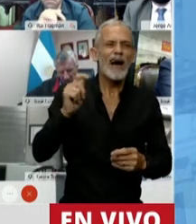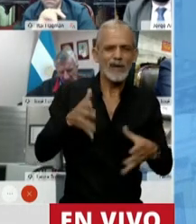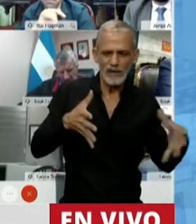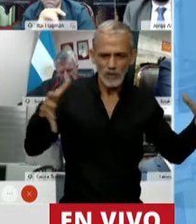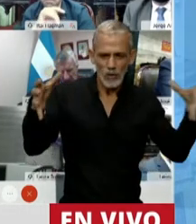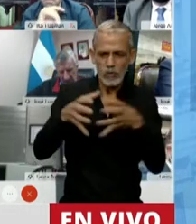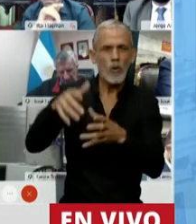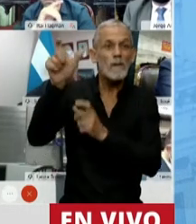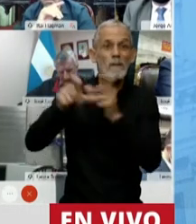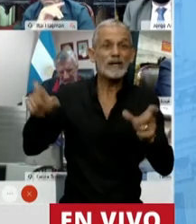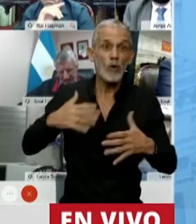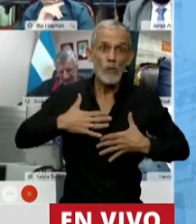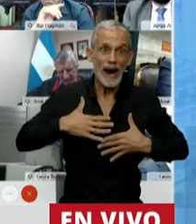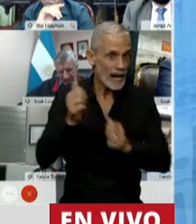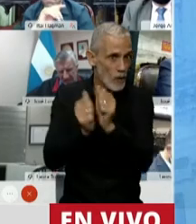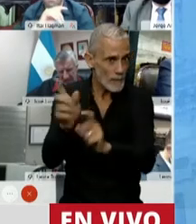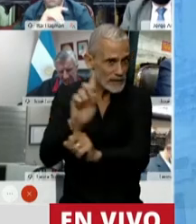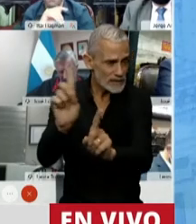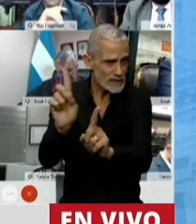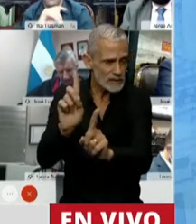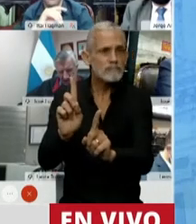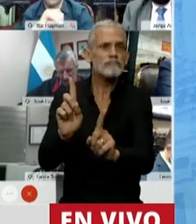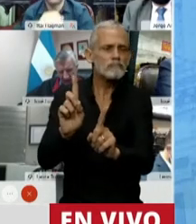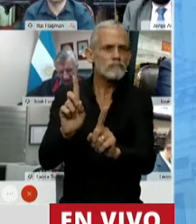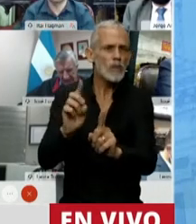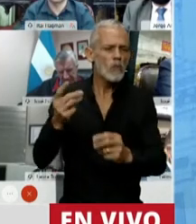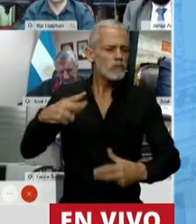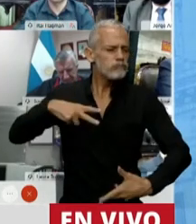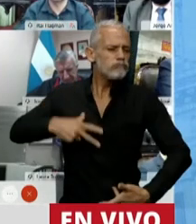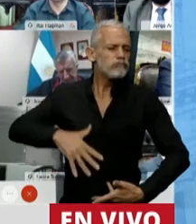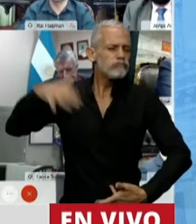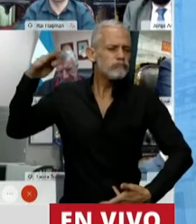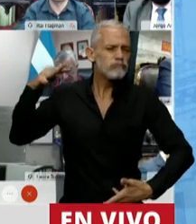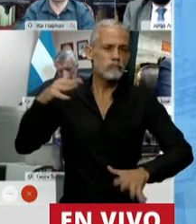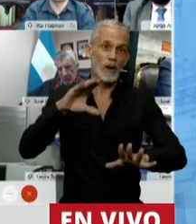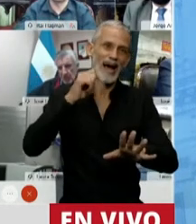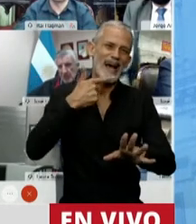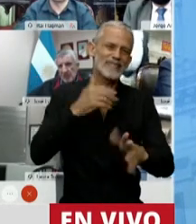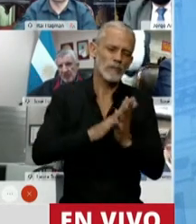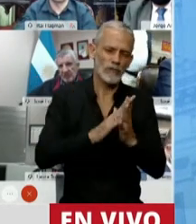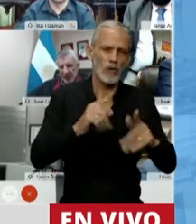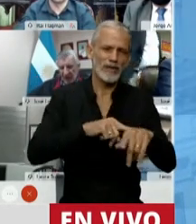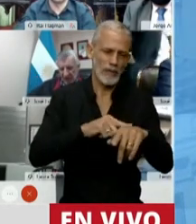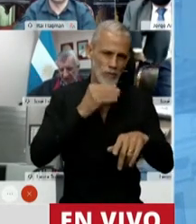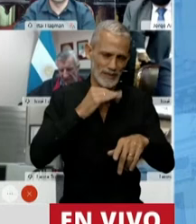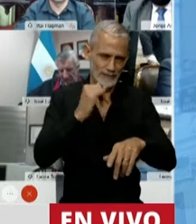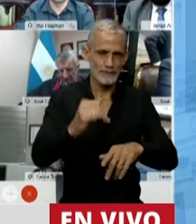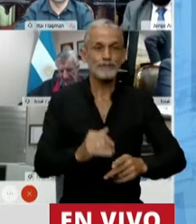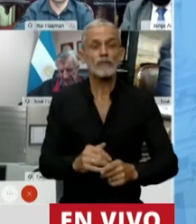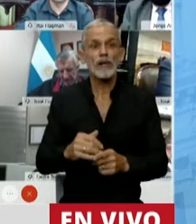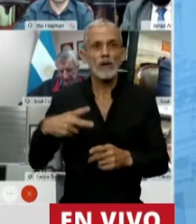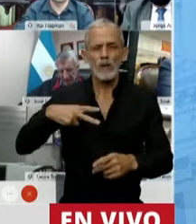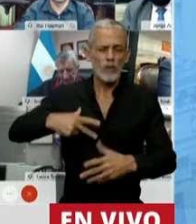exclusivamente a las personas humanas de elevado nivel patrimonial. Diputado Casas, vaya redondeando, por favor. Elevado